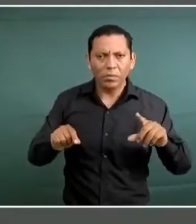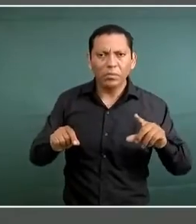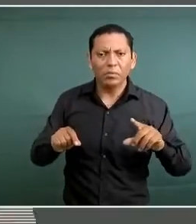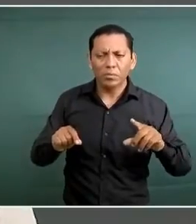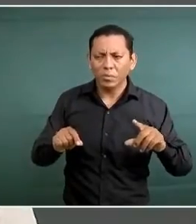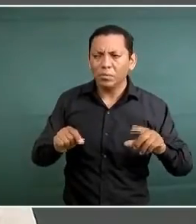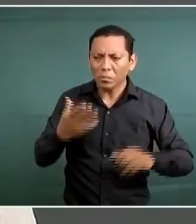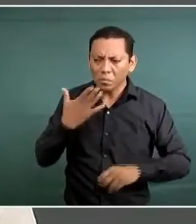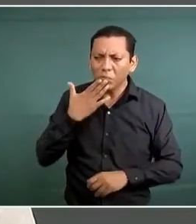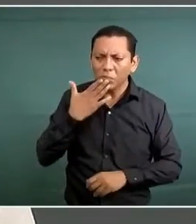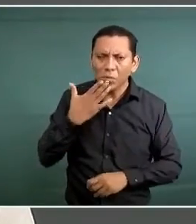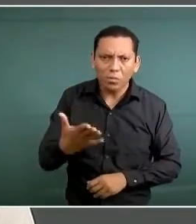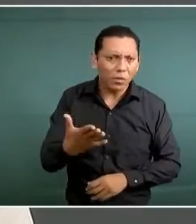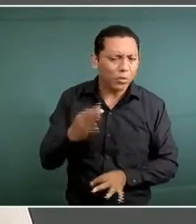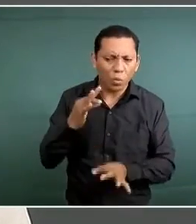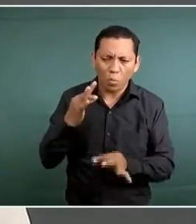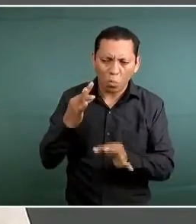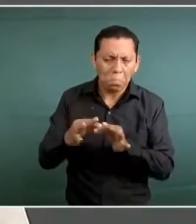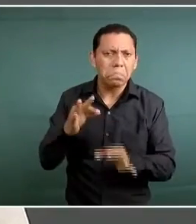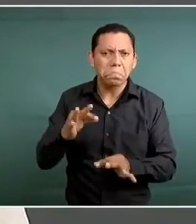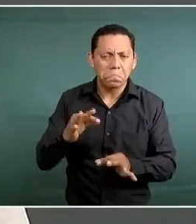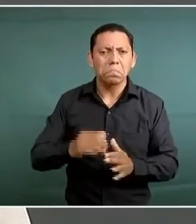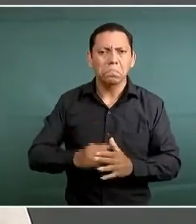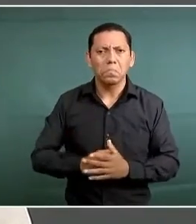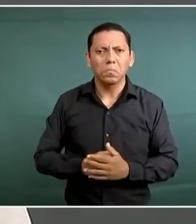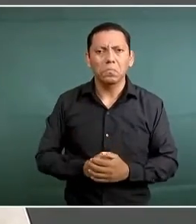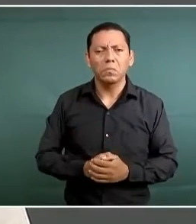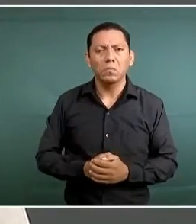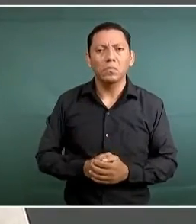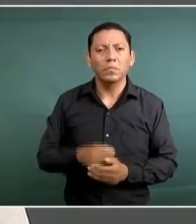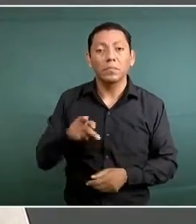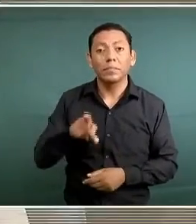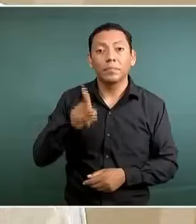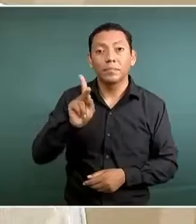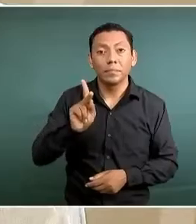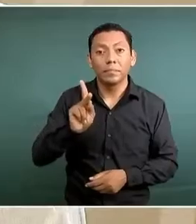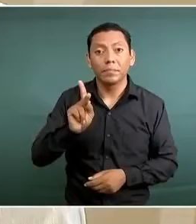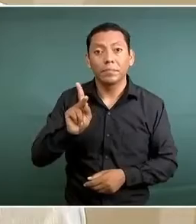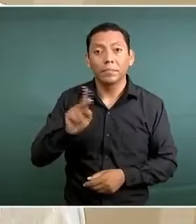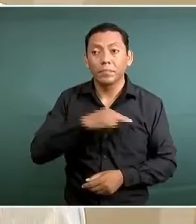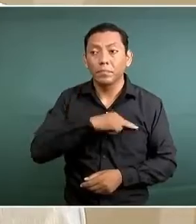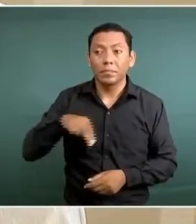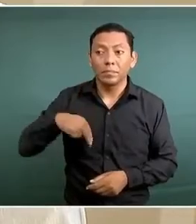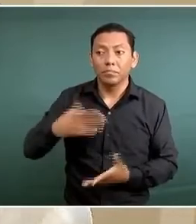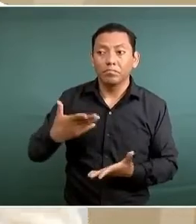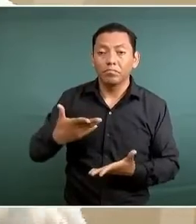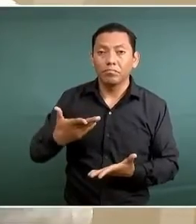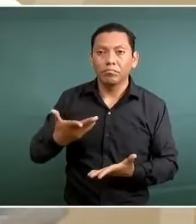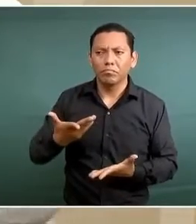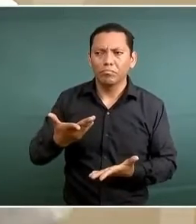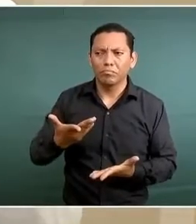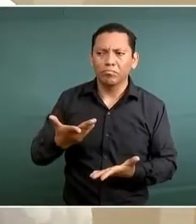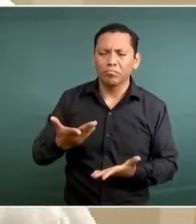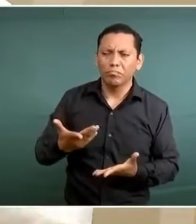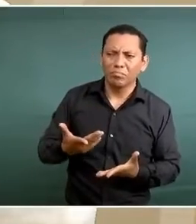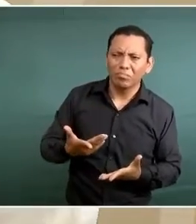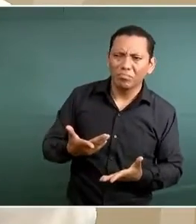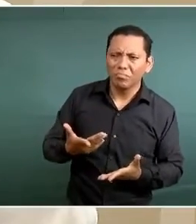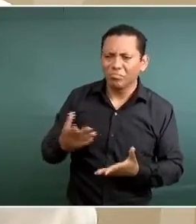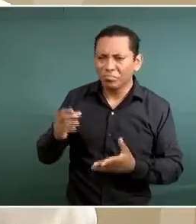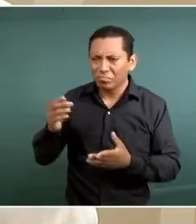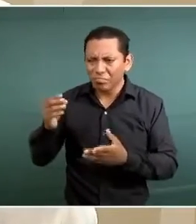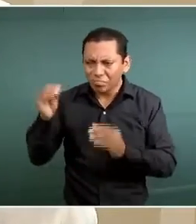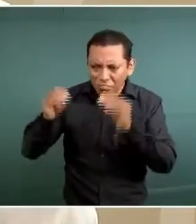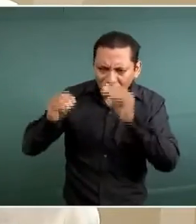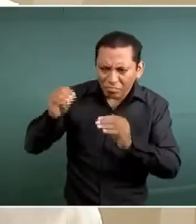adecuado es lo más correcto pero no nos oponemos a que haya otro